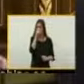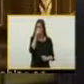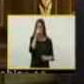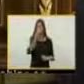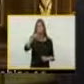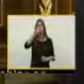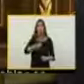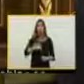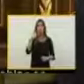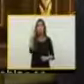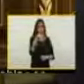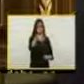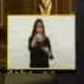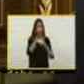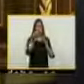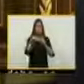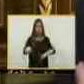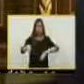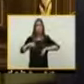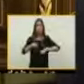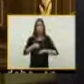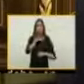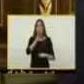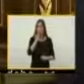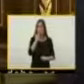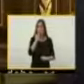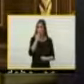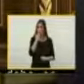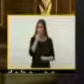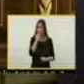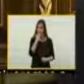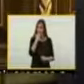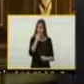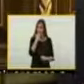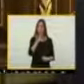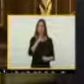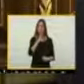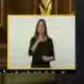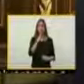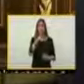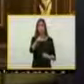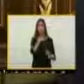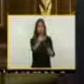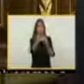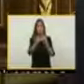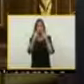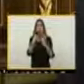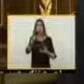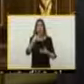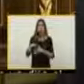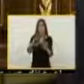¿verdad? Eso lo empezamos a decir después. Esto empieza mañana, es decir, no hoy, sino mañana, la semana que viene, en expresión de